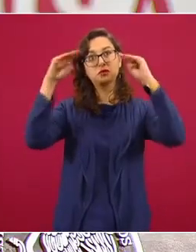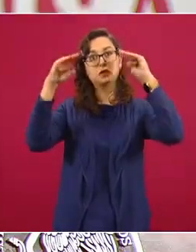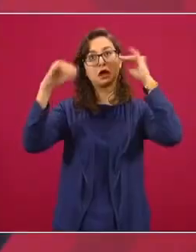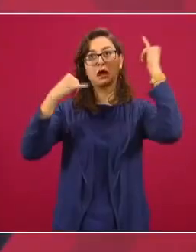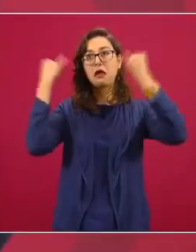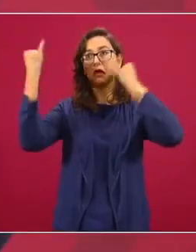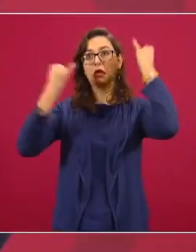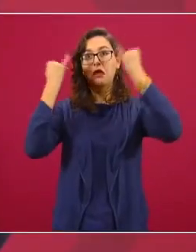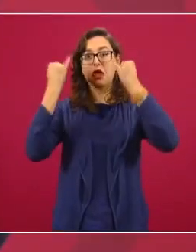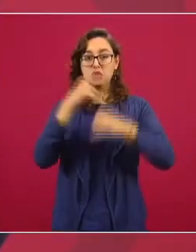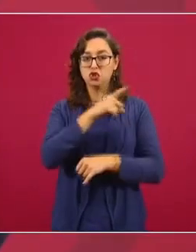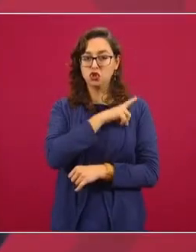intermediarios